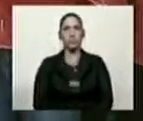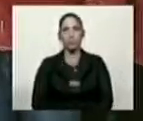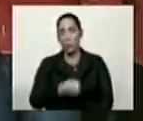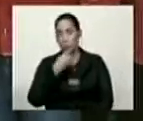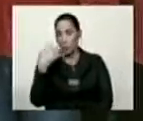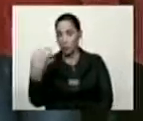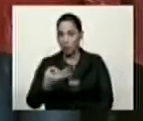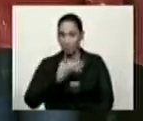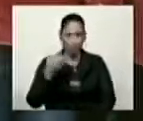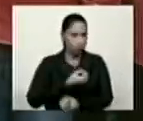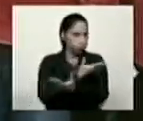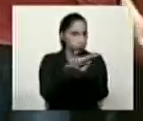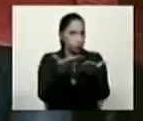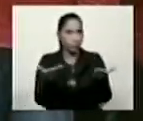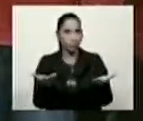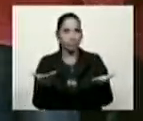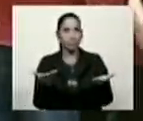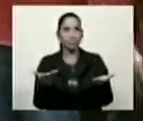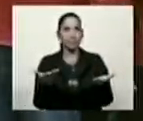Buenas tardes, ¿cómo están ustedes?